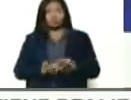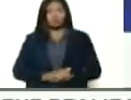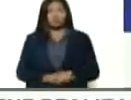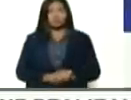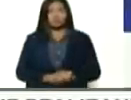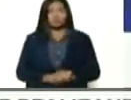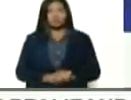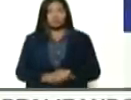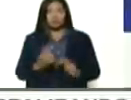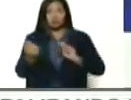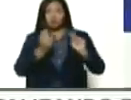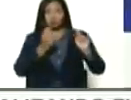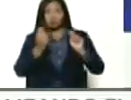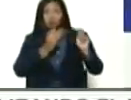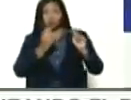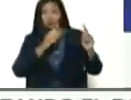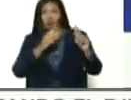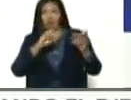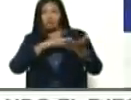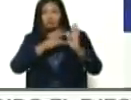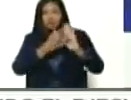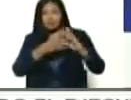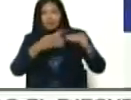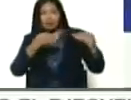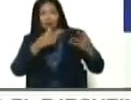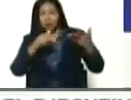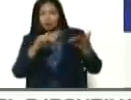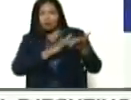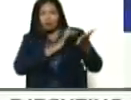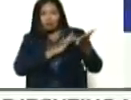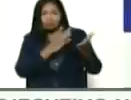aquí coordinando cosas técnicas también